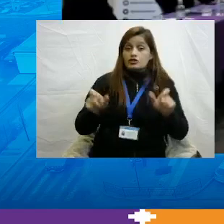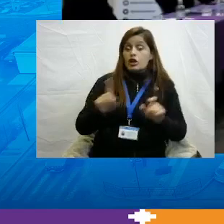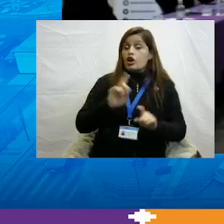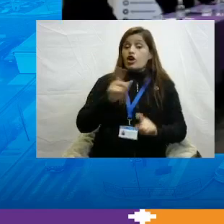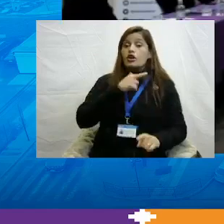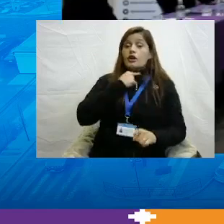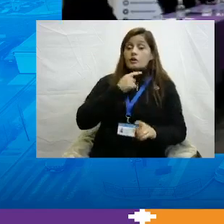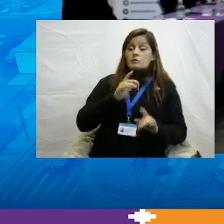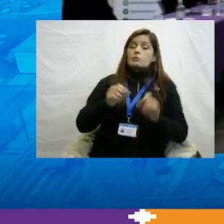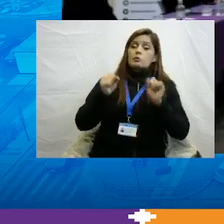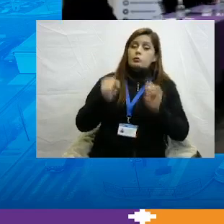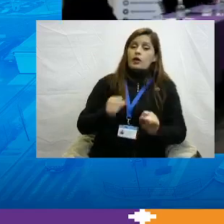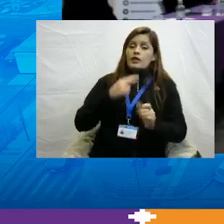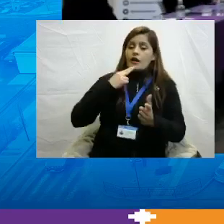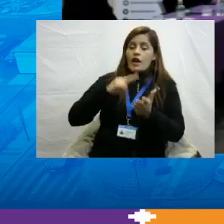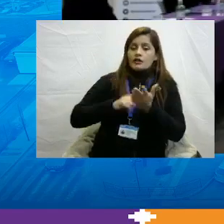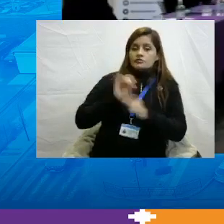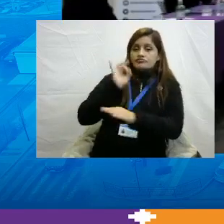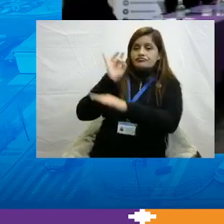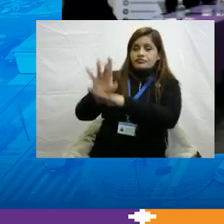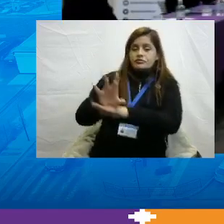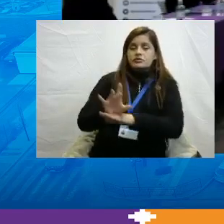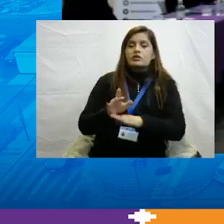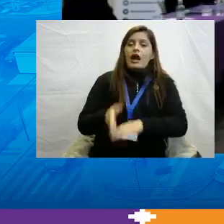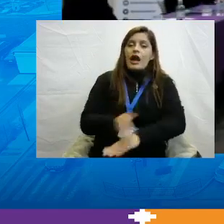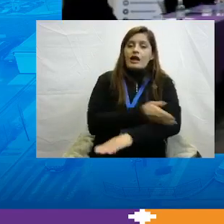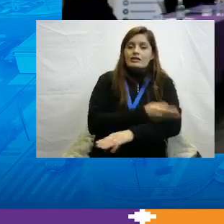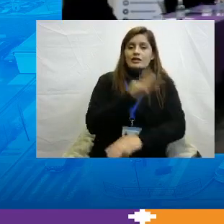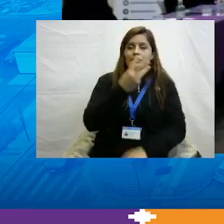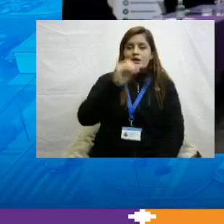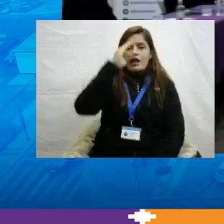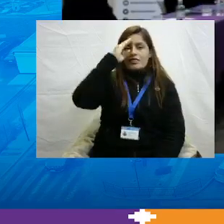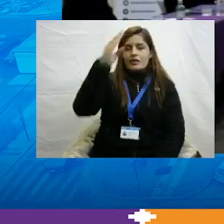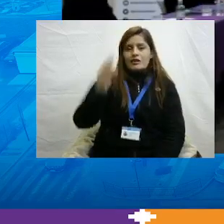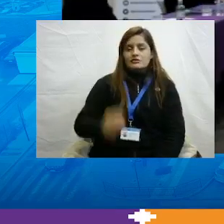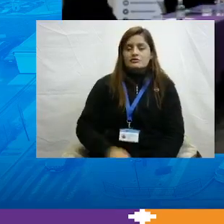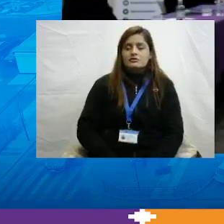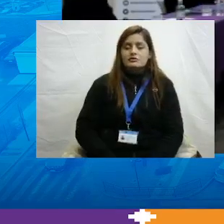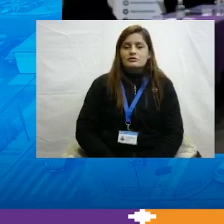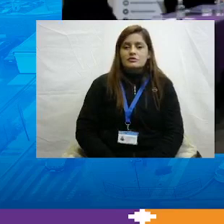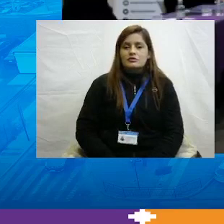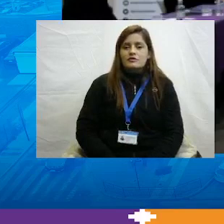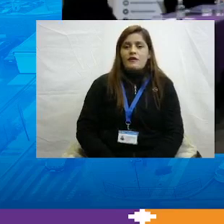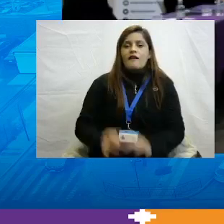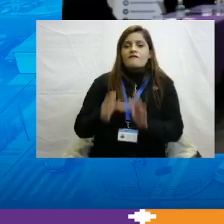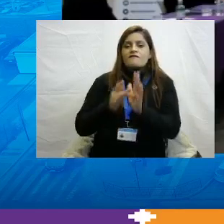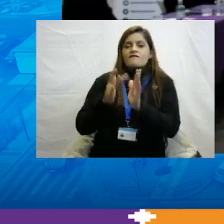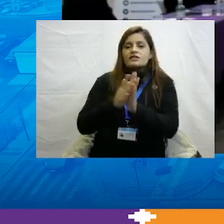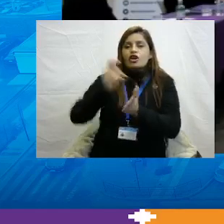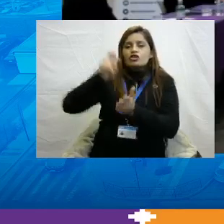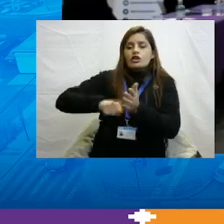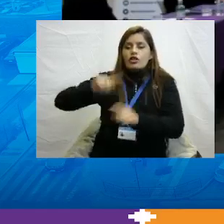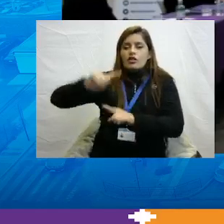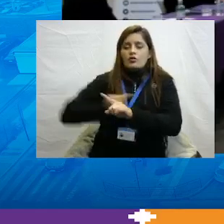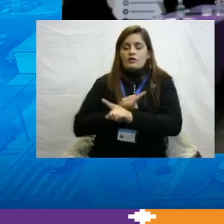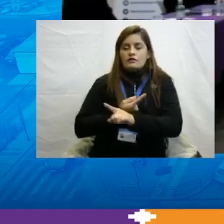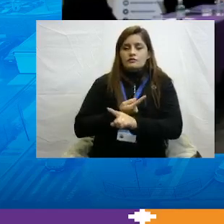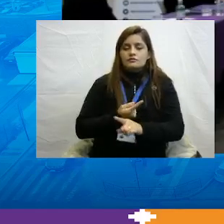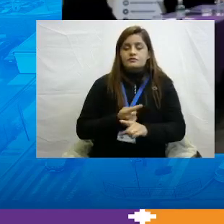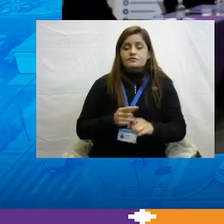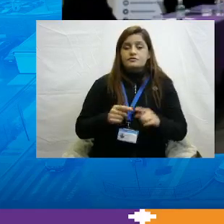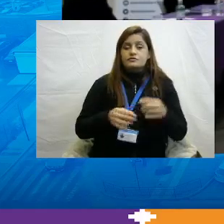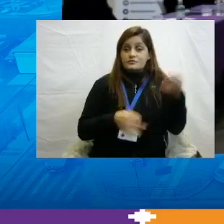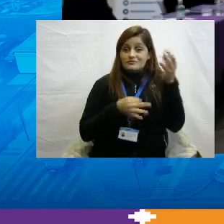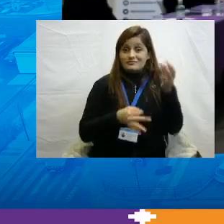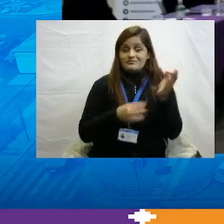término mediante carta certificada con una anticipación mínima de 30 días al respectivo vencimiento o prórroga. Además, en la cláusula del